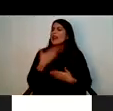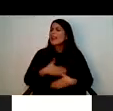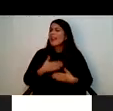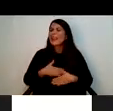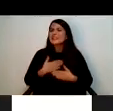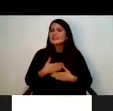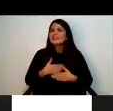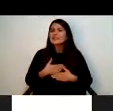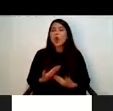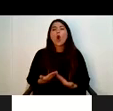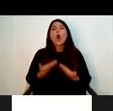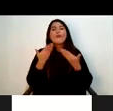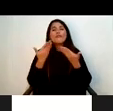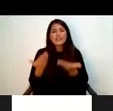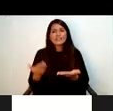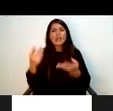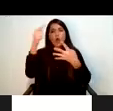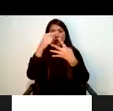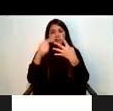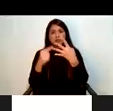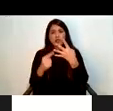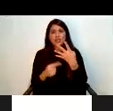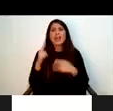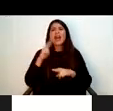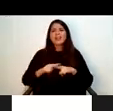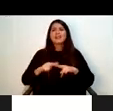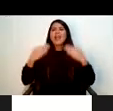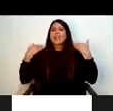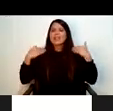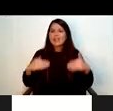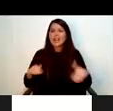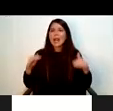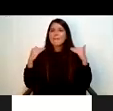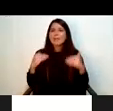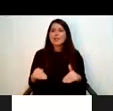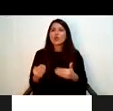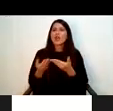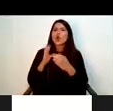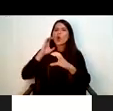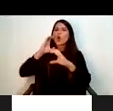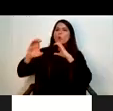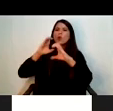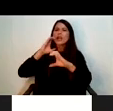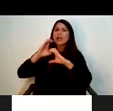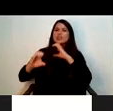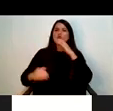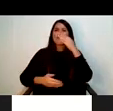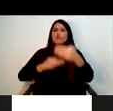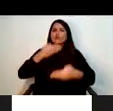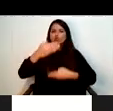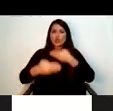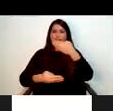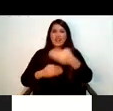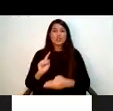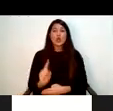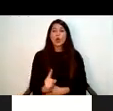junto con ofrecer opciones, hacer un entrenamiento en comunicación funcional. Y esto es lo primero en todos los